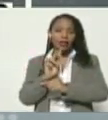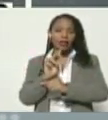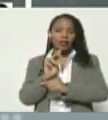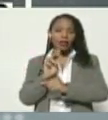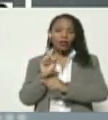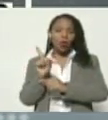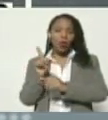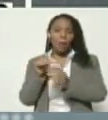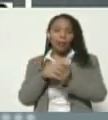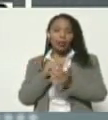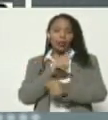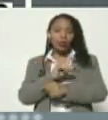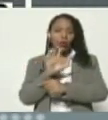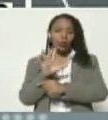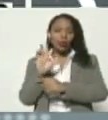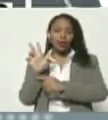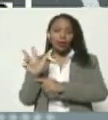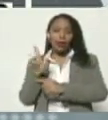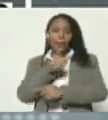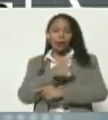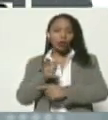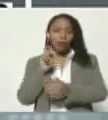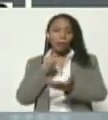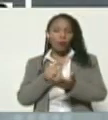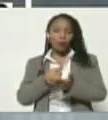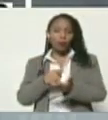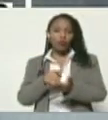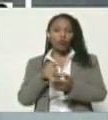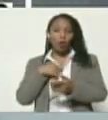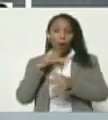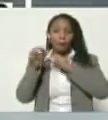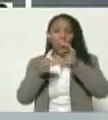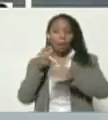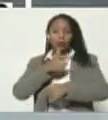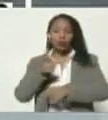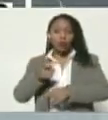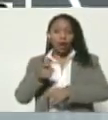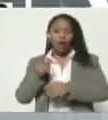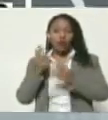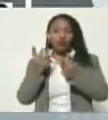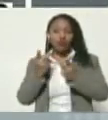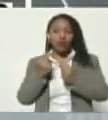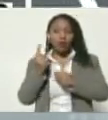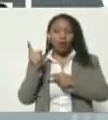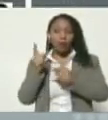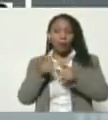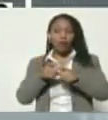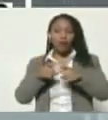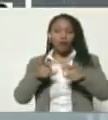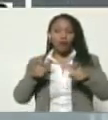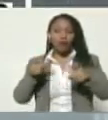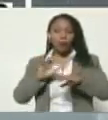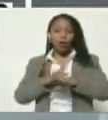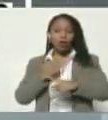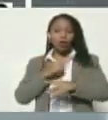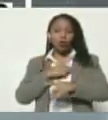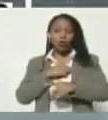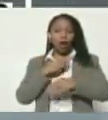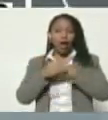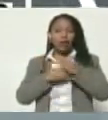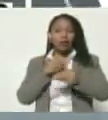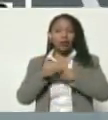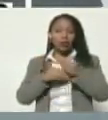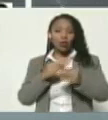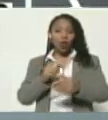21.153 candidatos y candidatas. Yo le expliqué a la gente que el número de candidatos va a ir aumentando porque vamos nosotros escrutando lo que